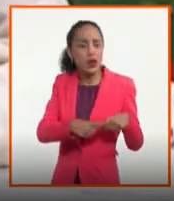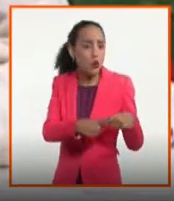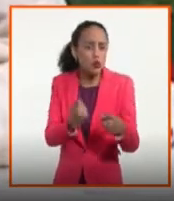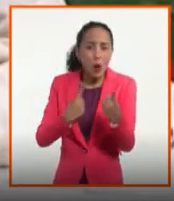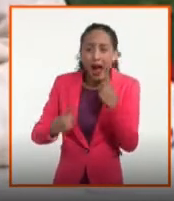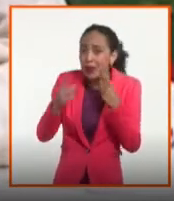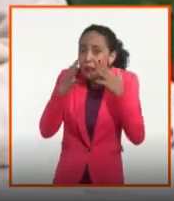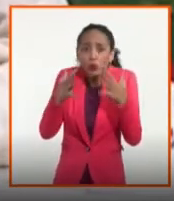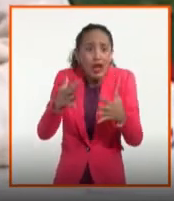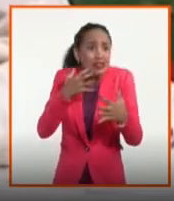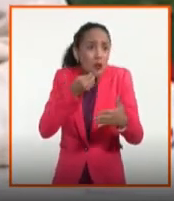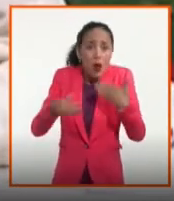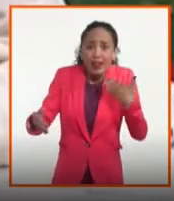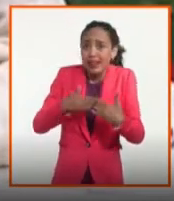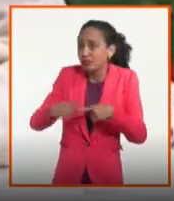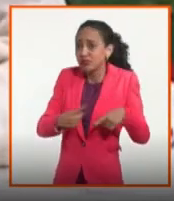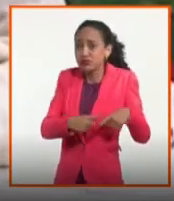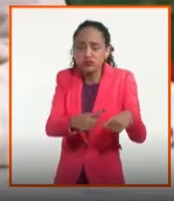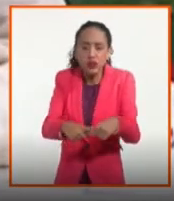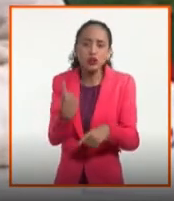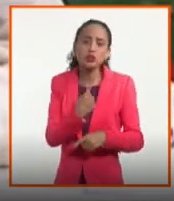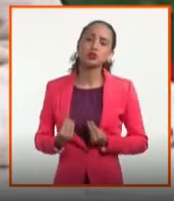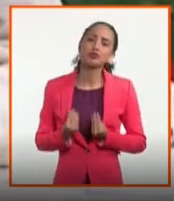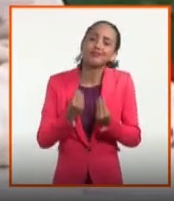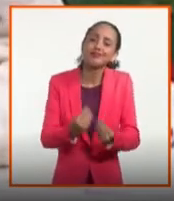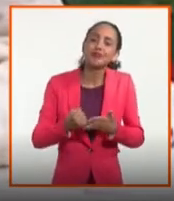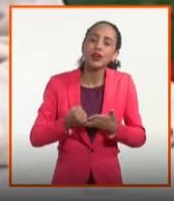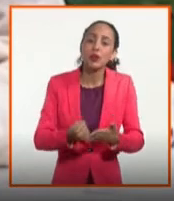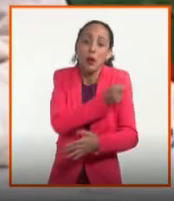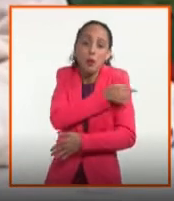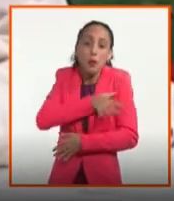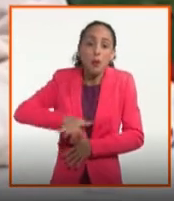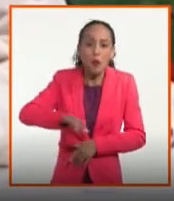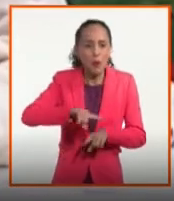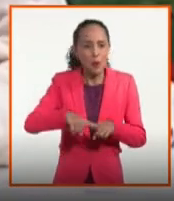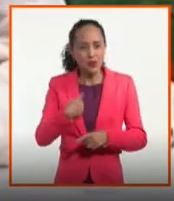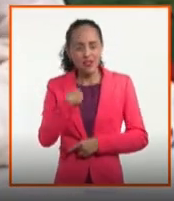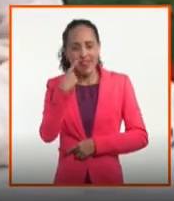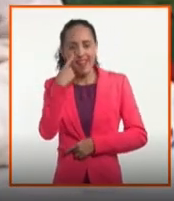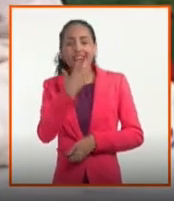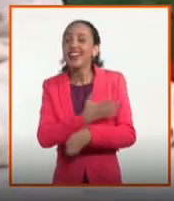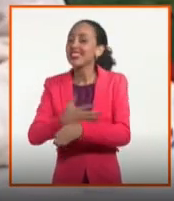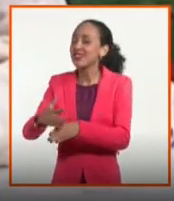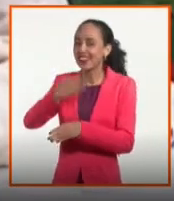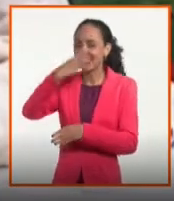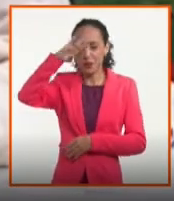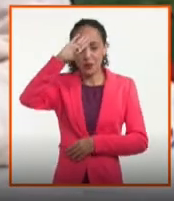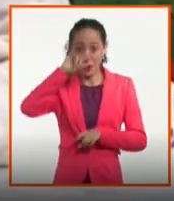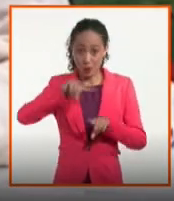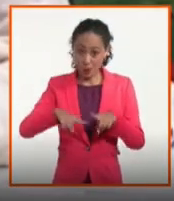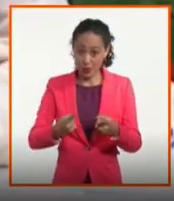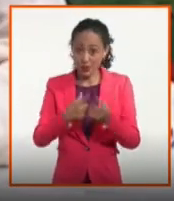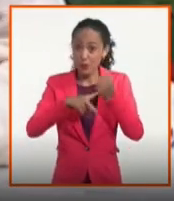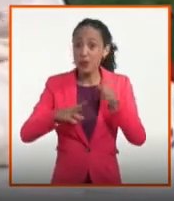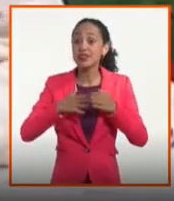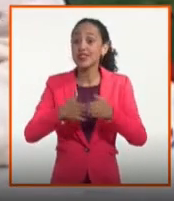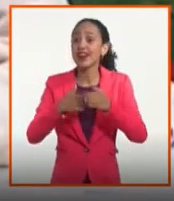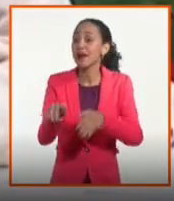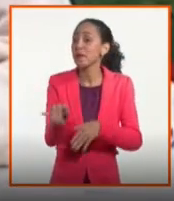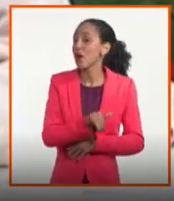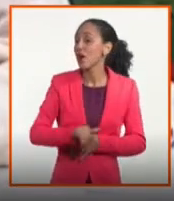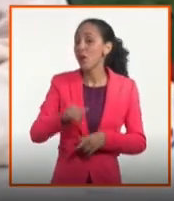pusiera en función del pueblo cuando se hizo falta y eso también marcó la diferencia y eso hizo posible que en granma como en el resto